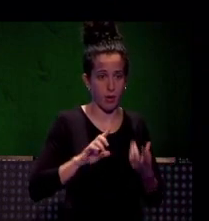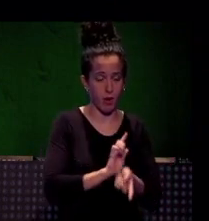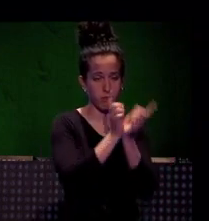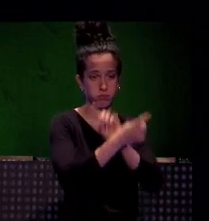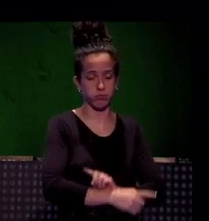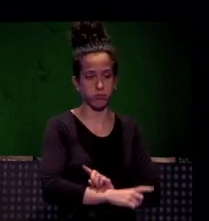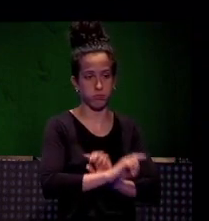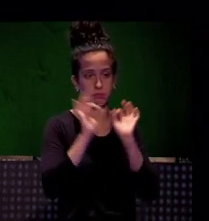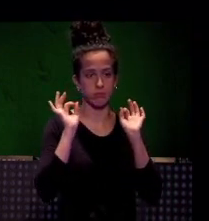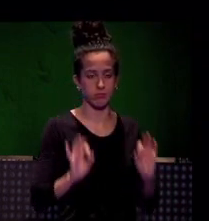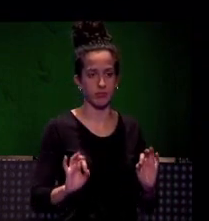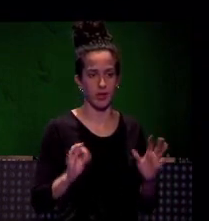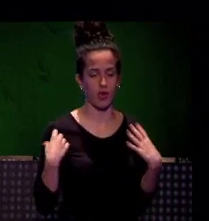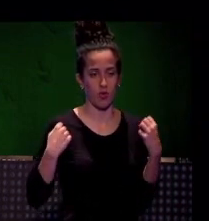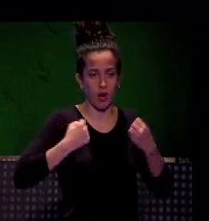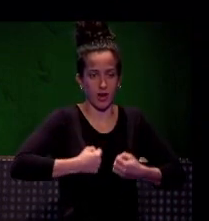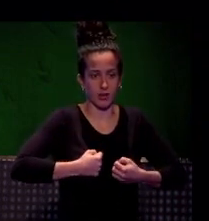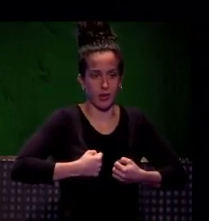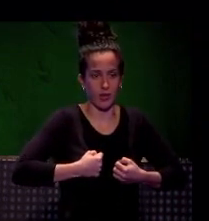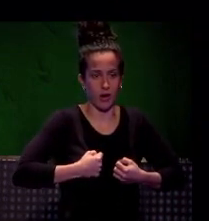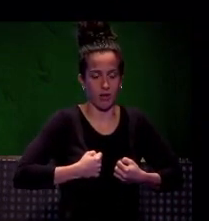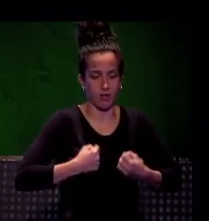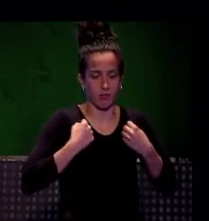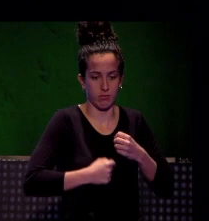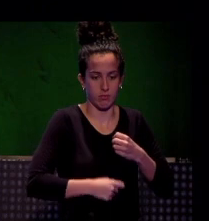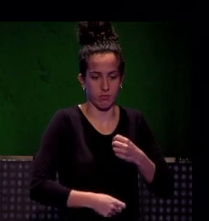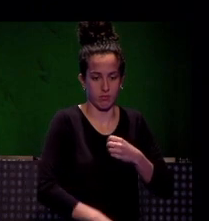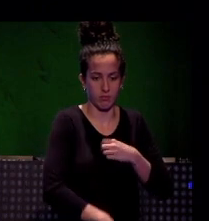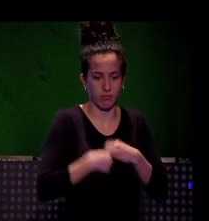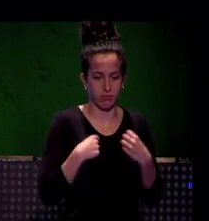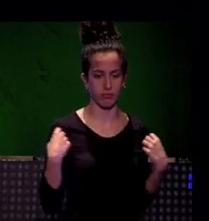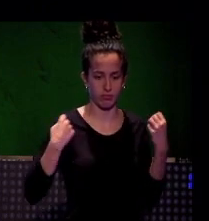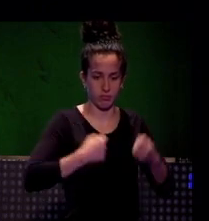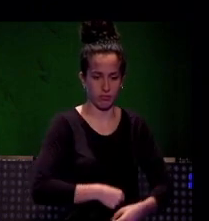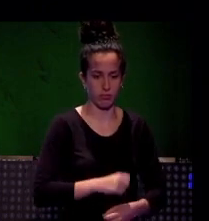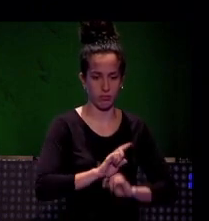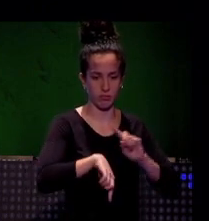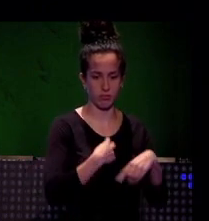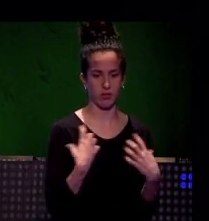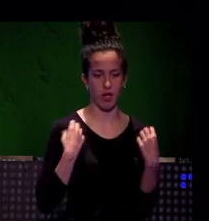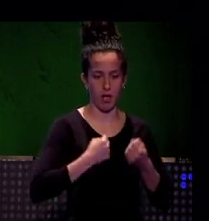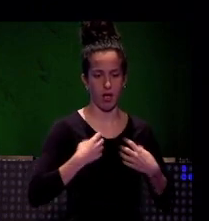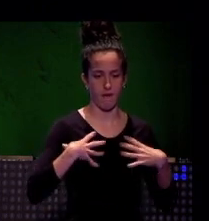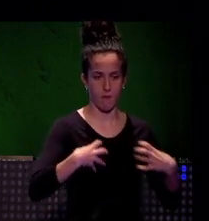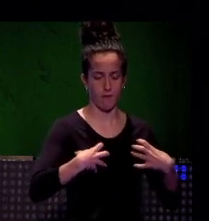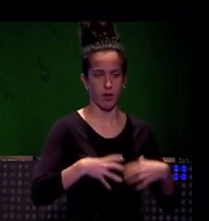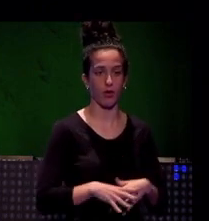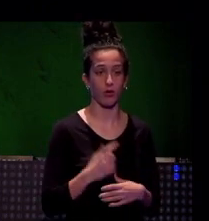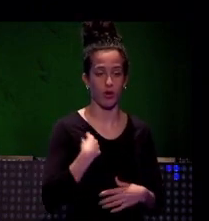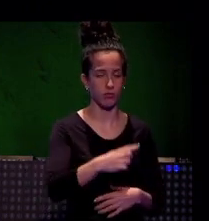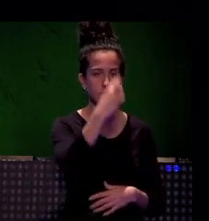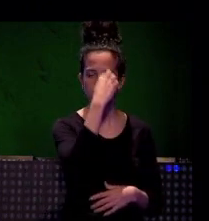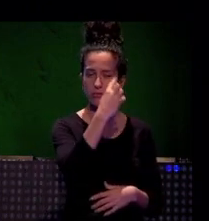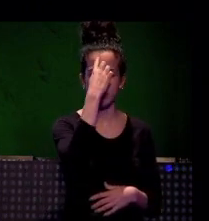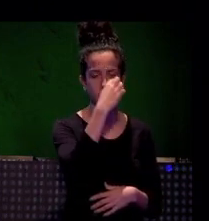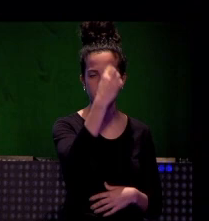que es una cazadora y acaba convirtiéndose en abrigo es decir vemos de todo y yo tengo la obsesión de que esa sea